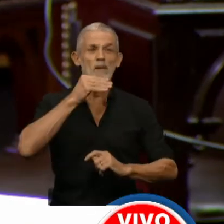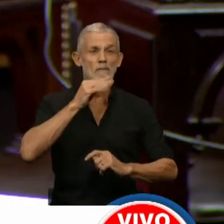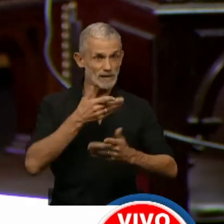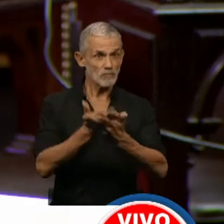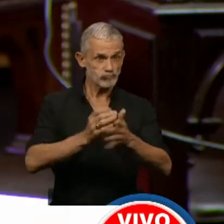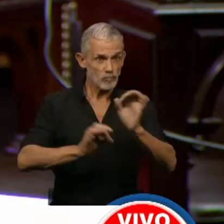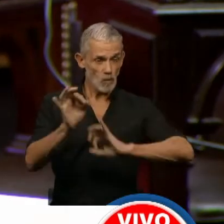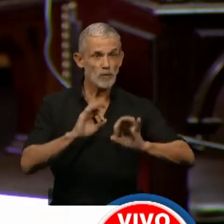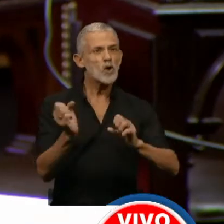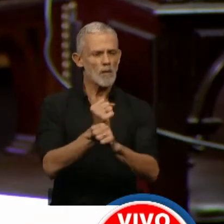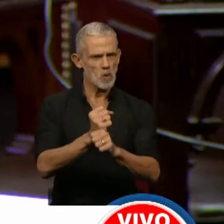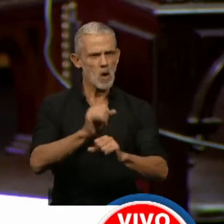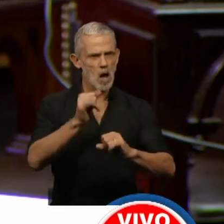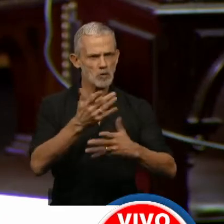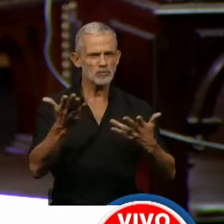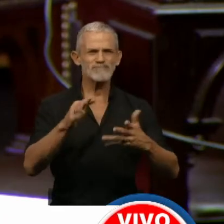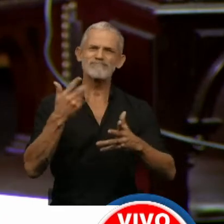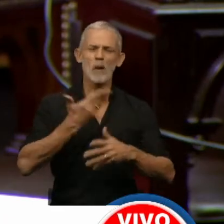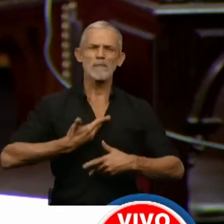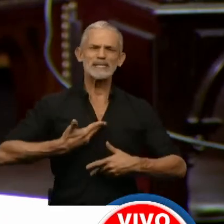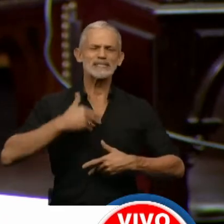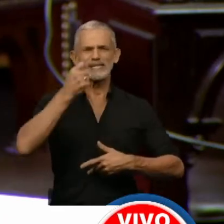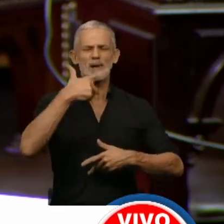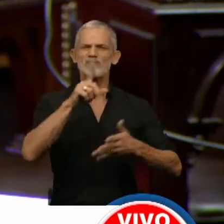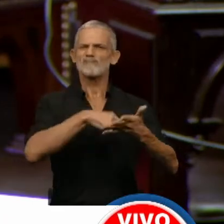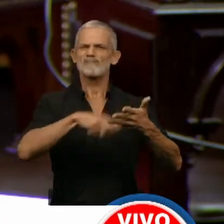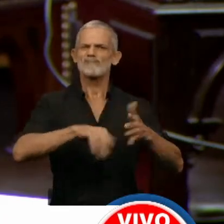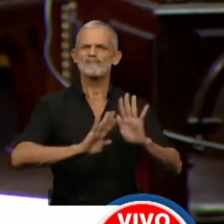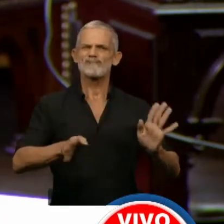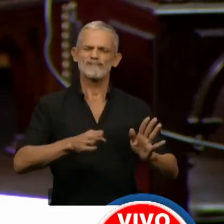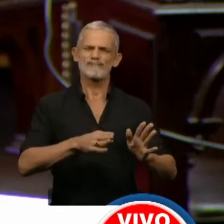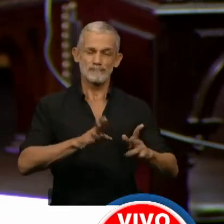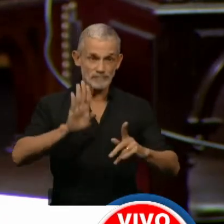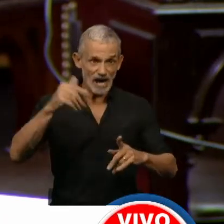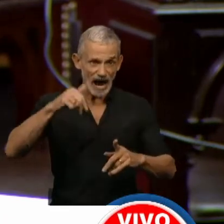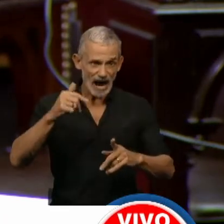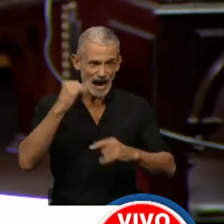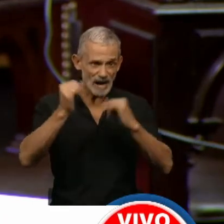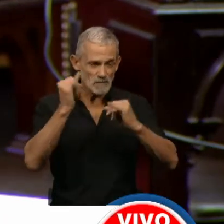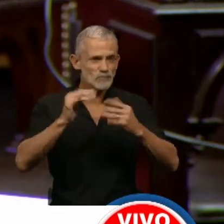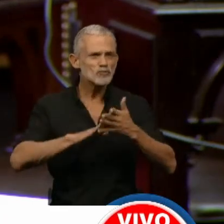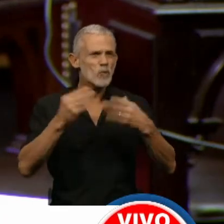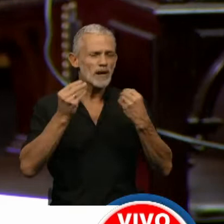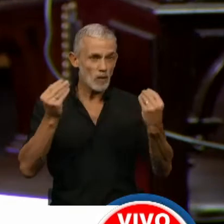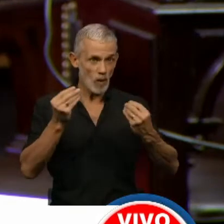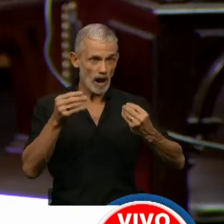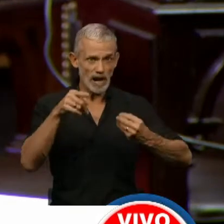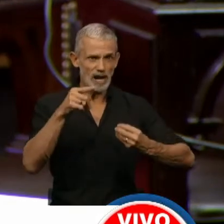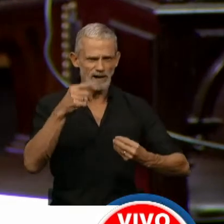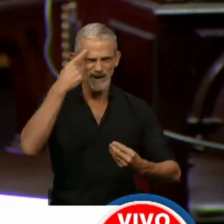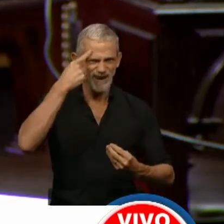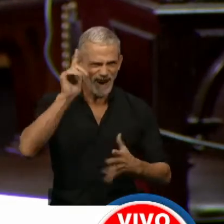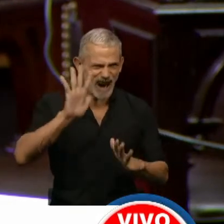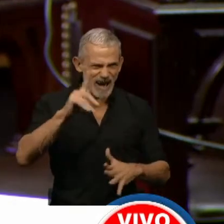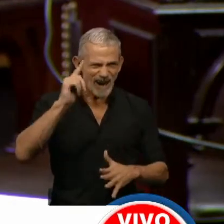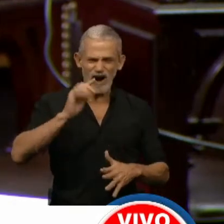este proyecto, salió aprobado y fue vetado por el presidente Macri, y acá escuchamos argumentaciones con respecto a que era